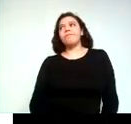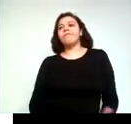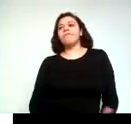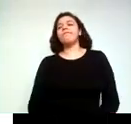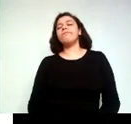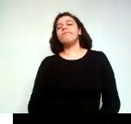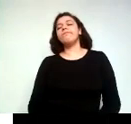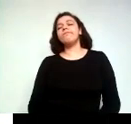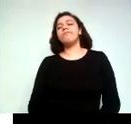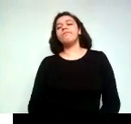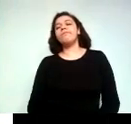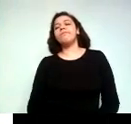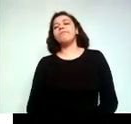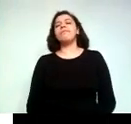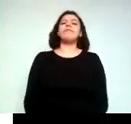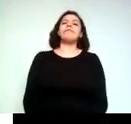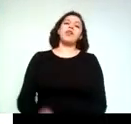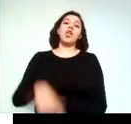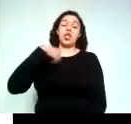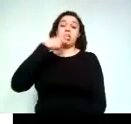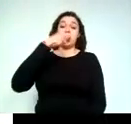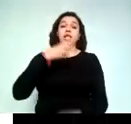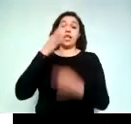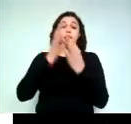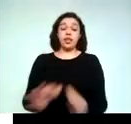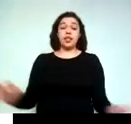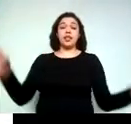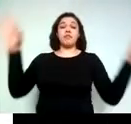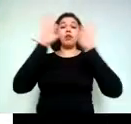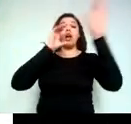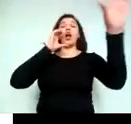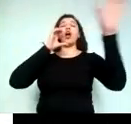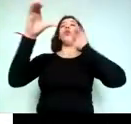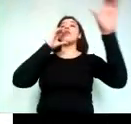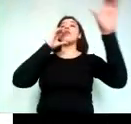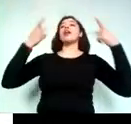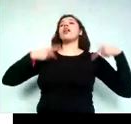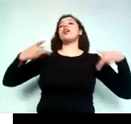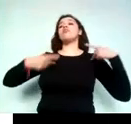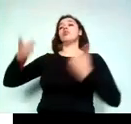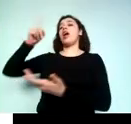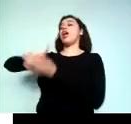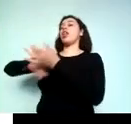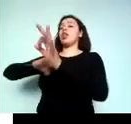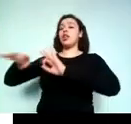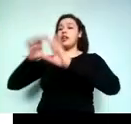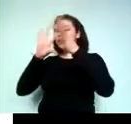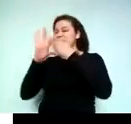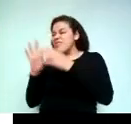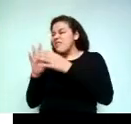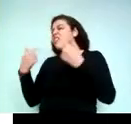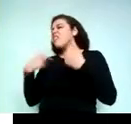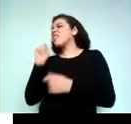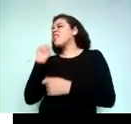Porque, es, bueno, lo que les decía, es muy importante comunicar a los colaboradores de qué se trata todo esto, qué estamos haciendo,